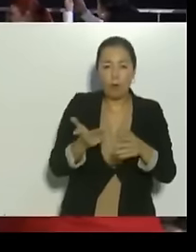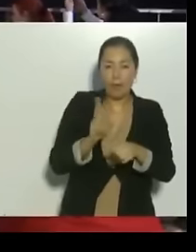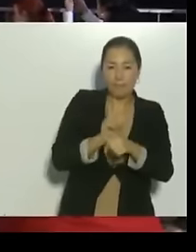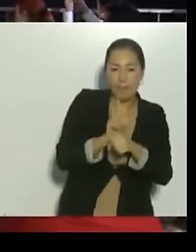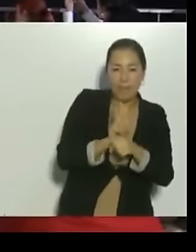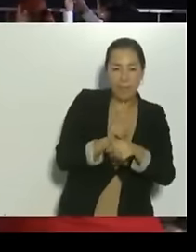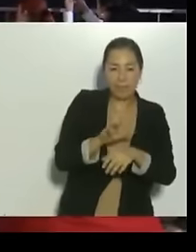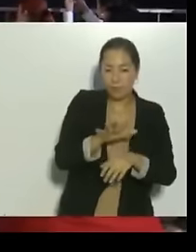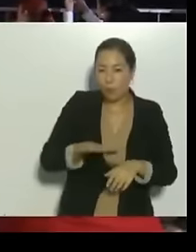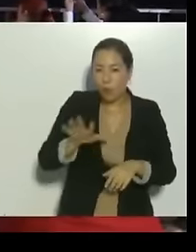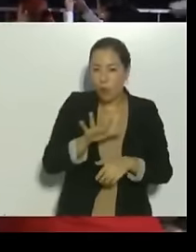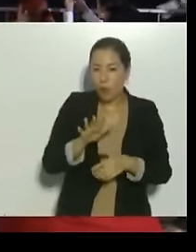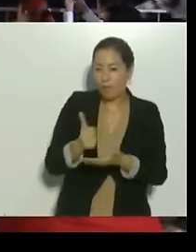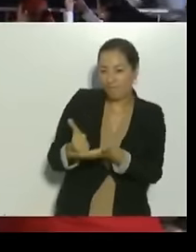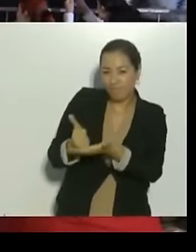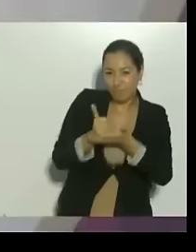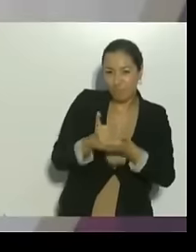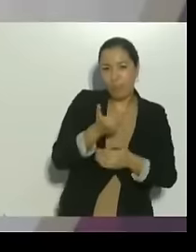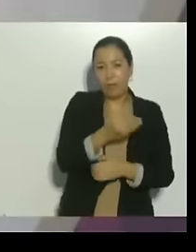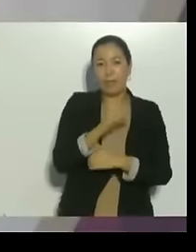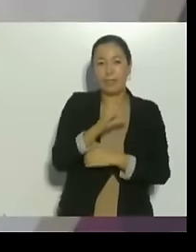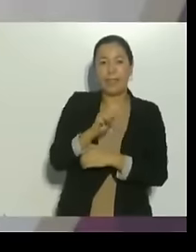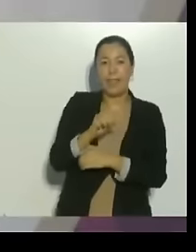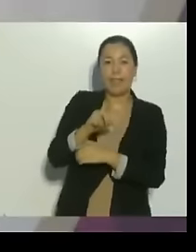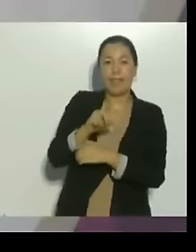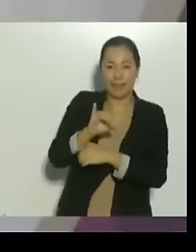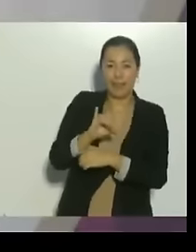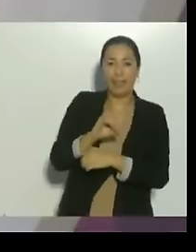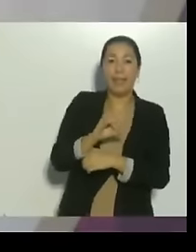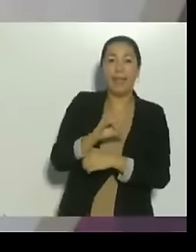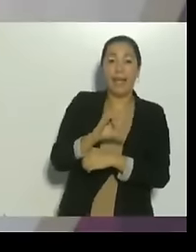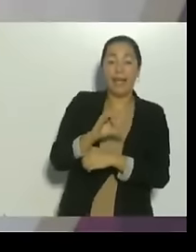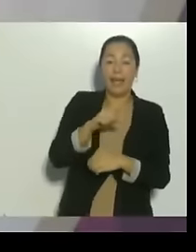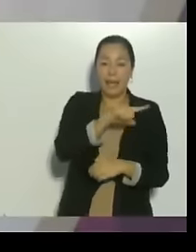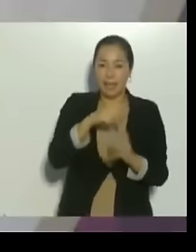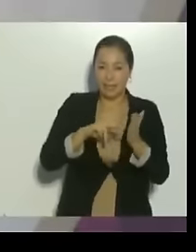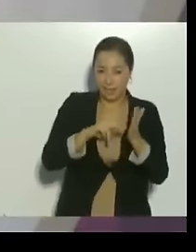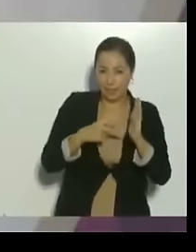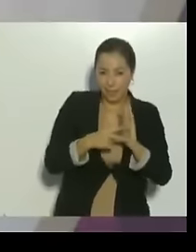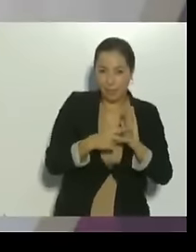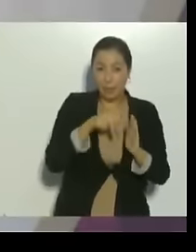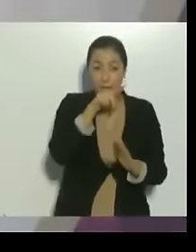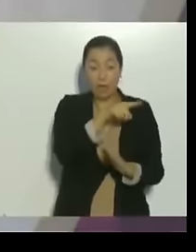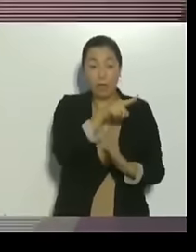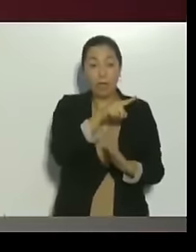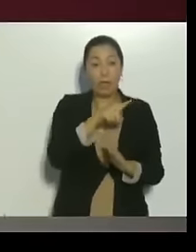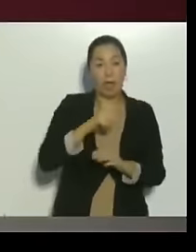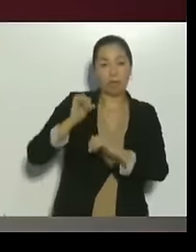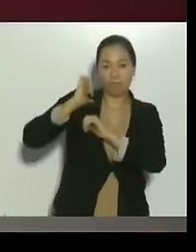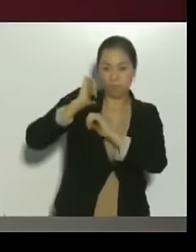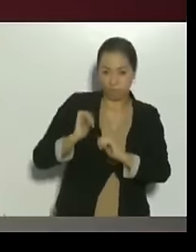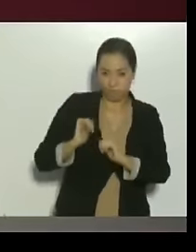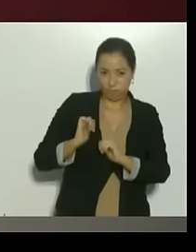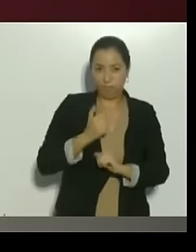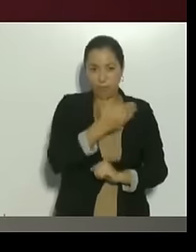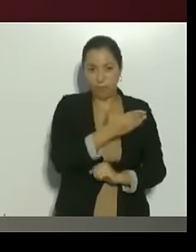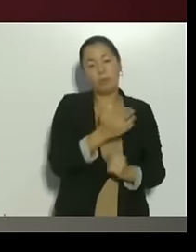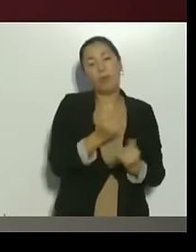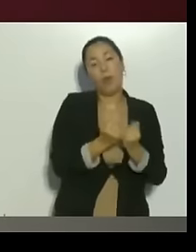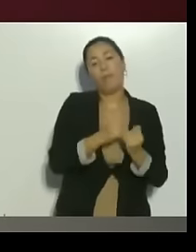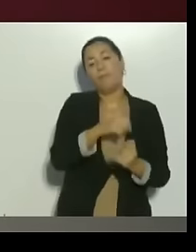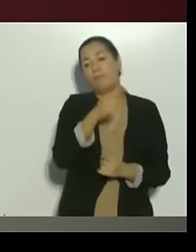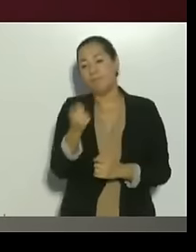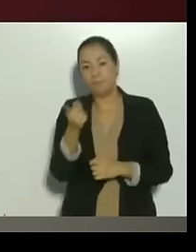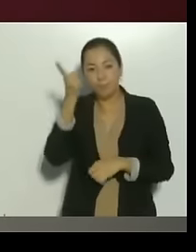mijan cómo ves esta crítica que le hace esos empresarios que pues dinero tienen dinero ganan pero pues también